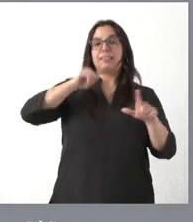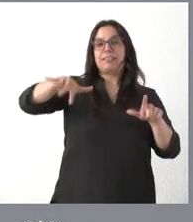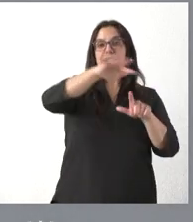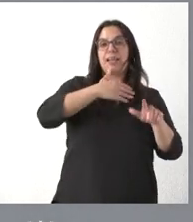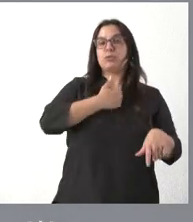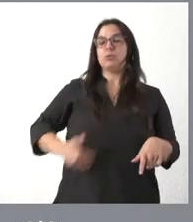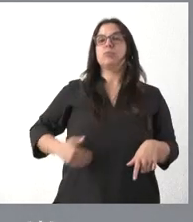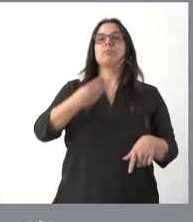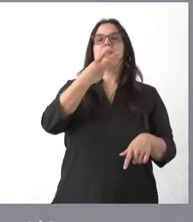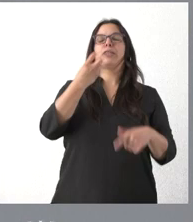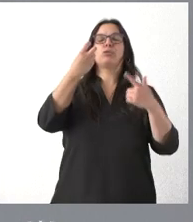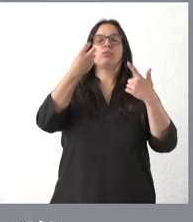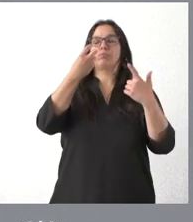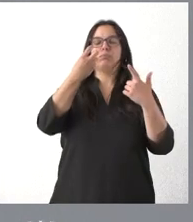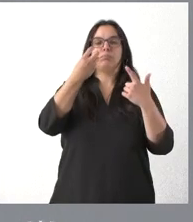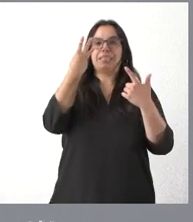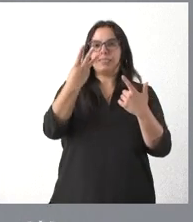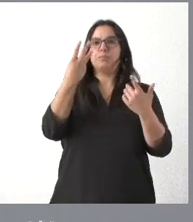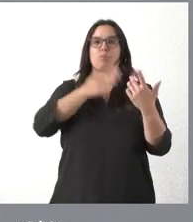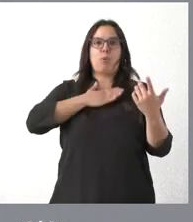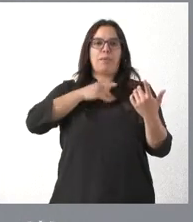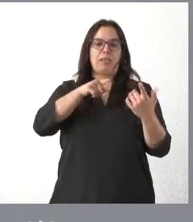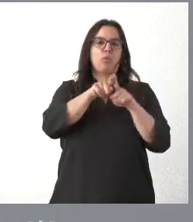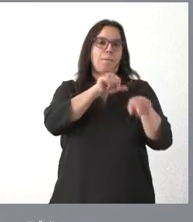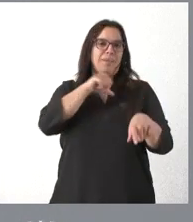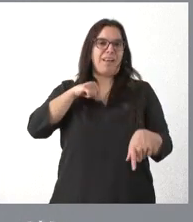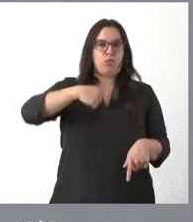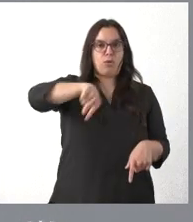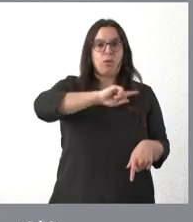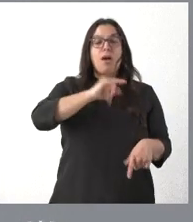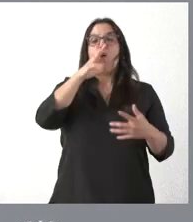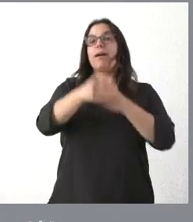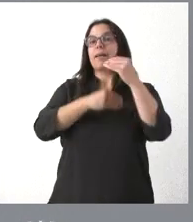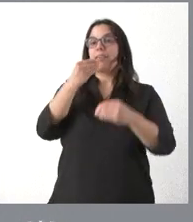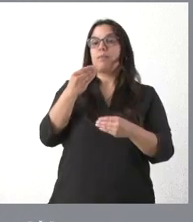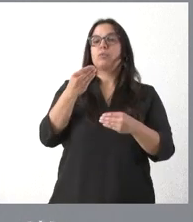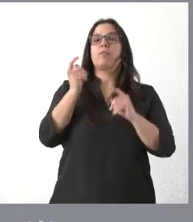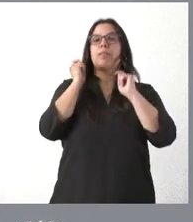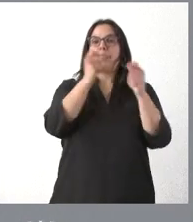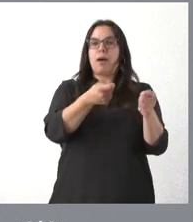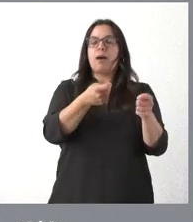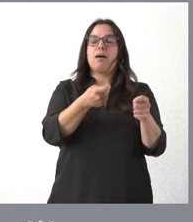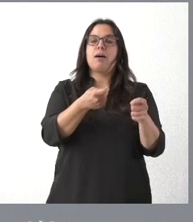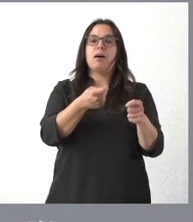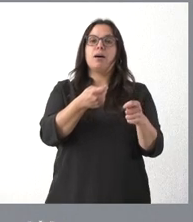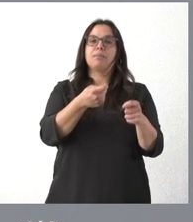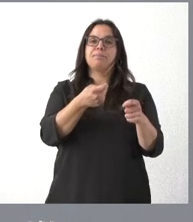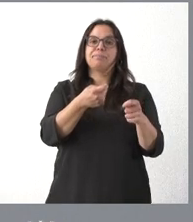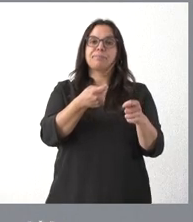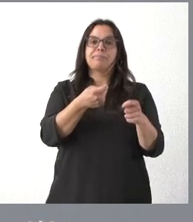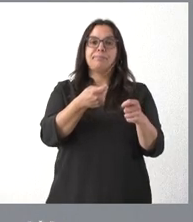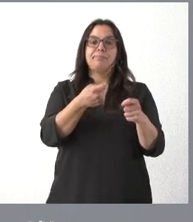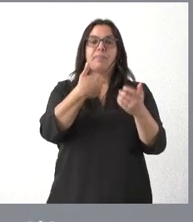propietarios bajo el régimen de iniciativa privada lo que se hace ahora es declarar la